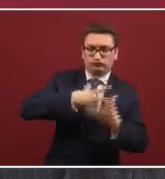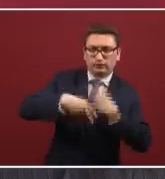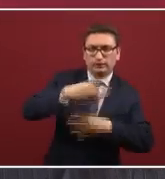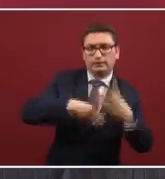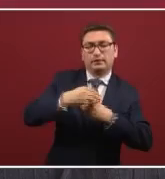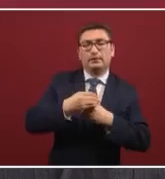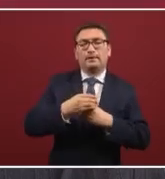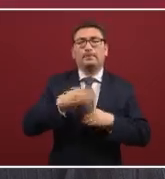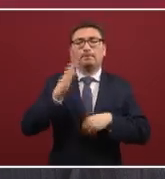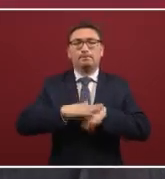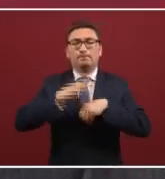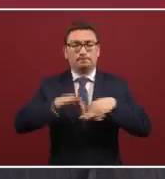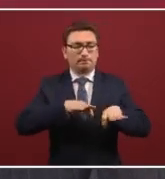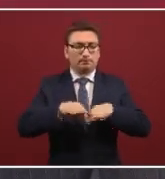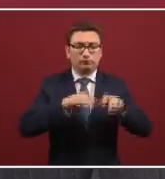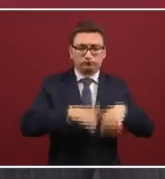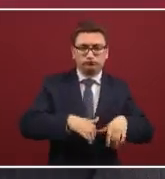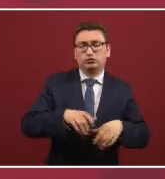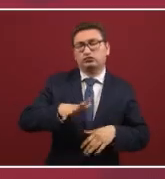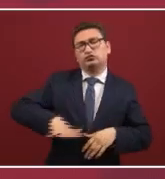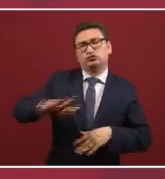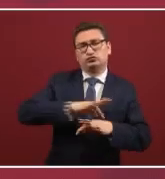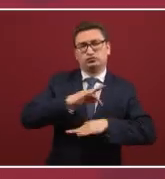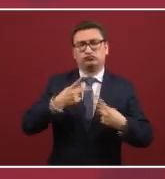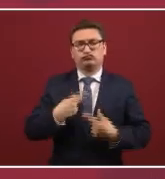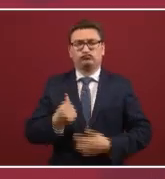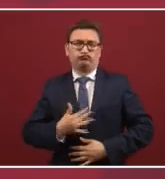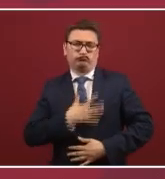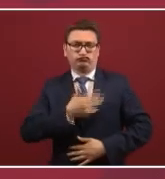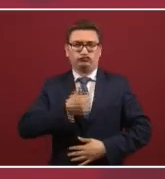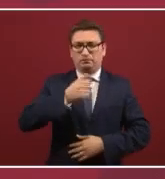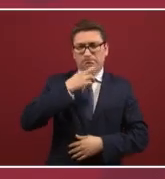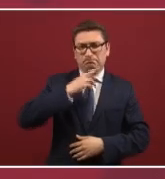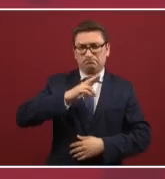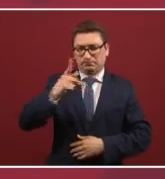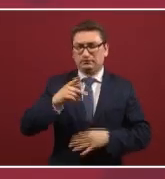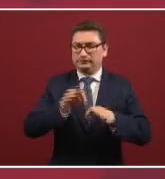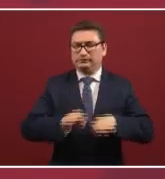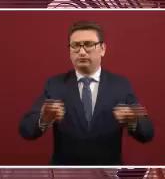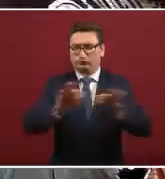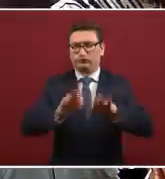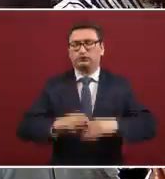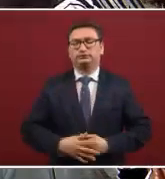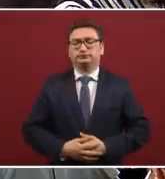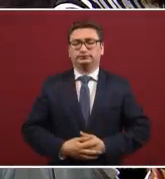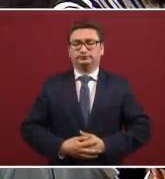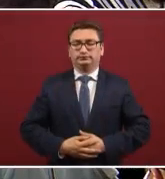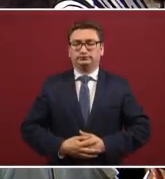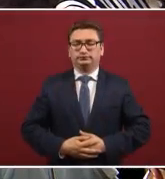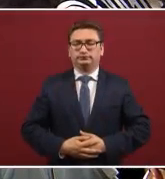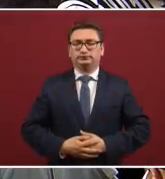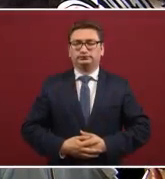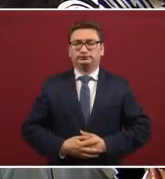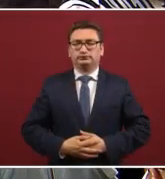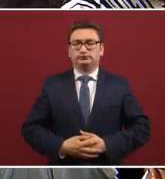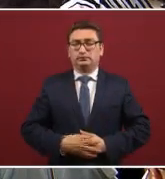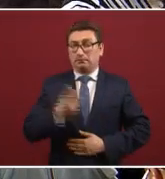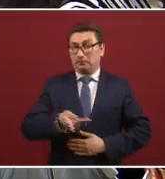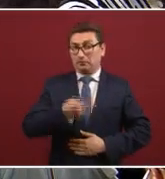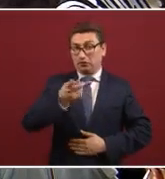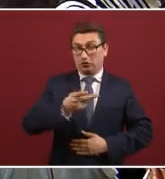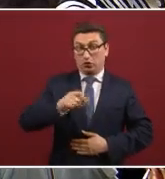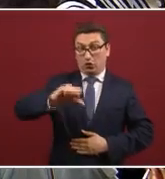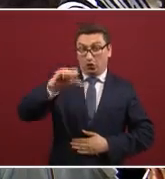bienestar. Sí es importante. Y preguntar si el hecho de que se presente hoy es parte de